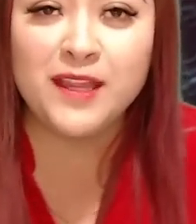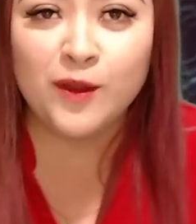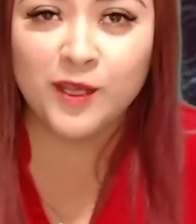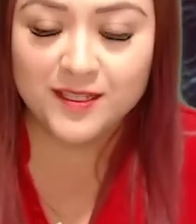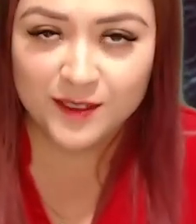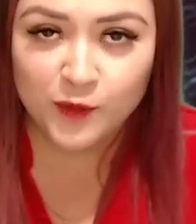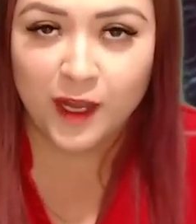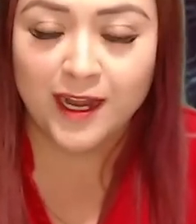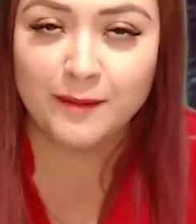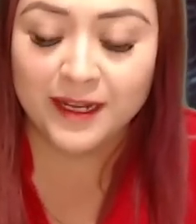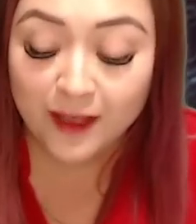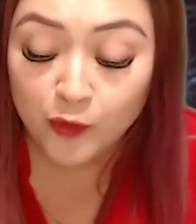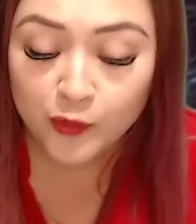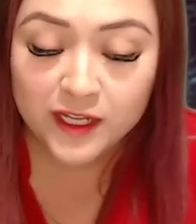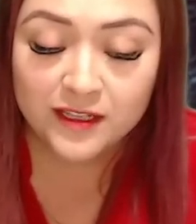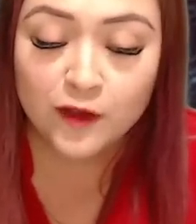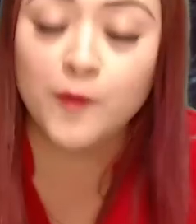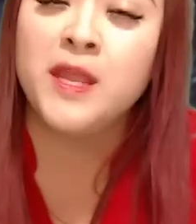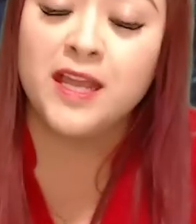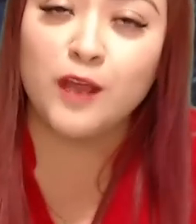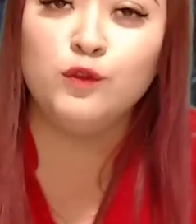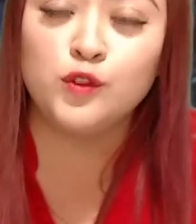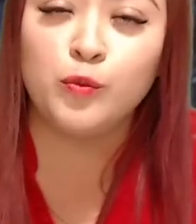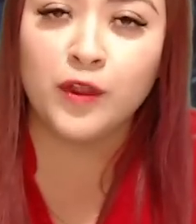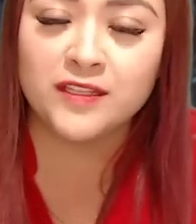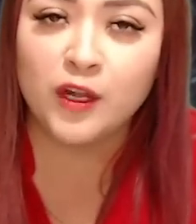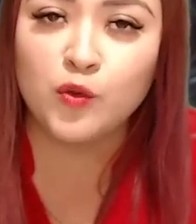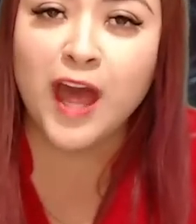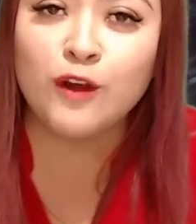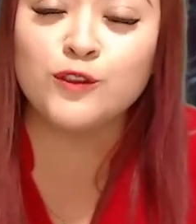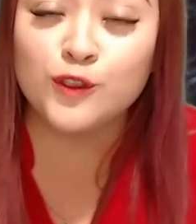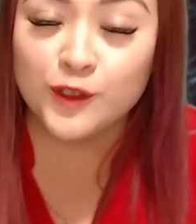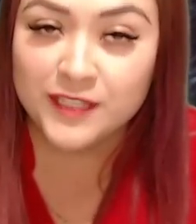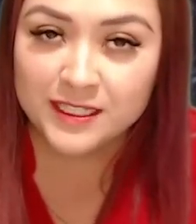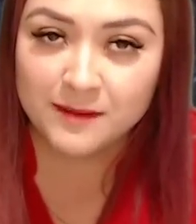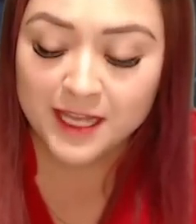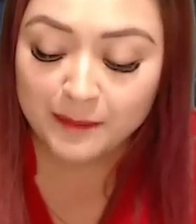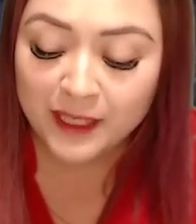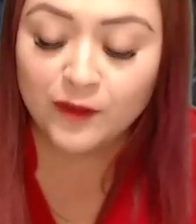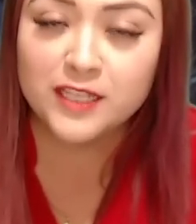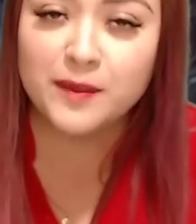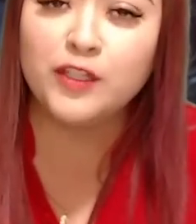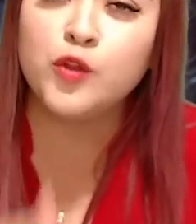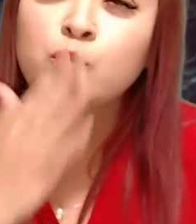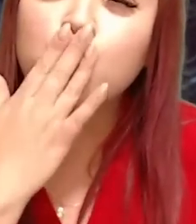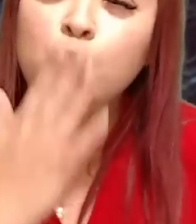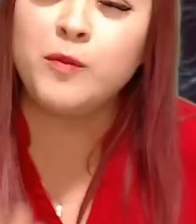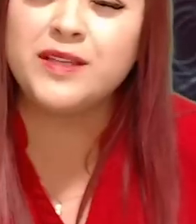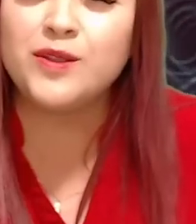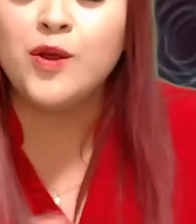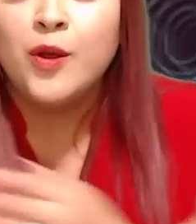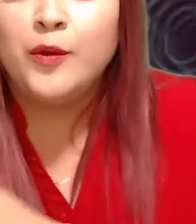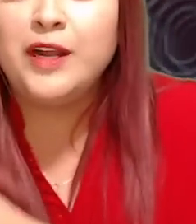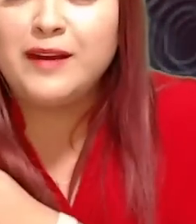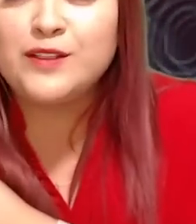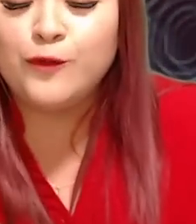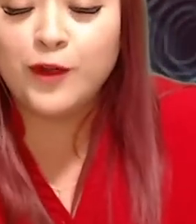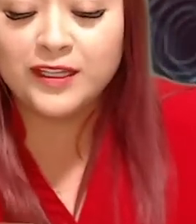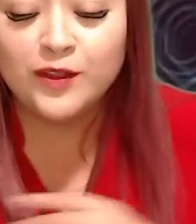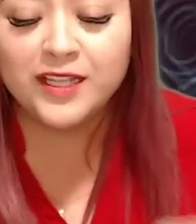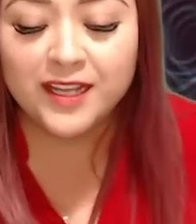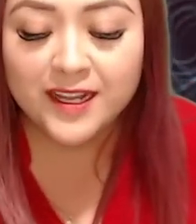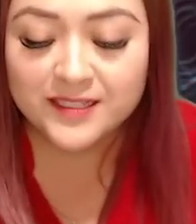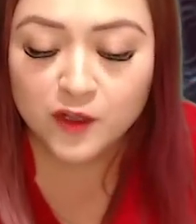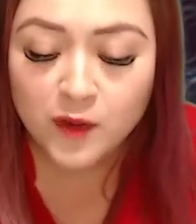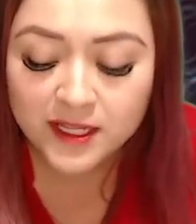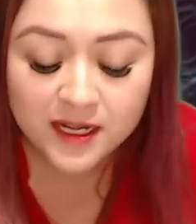nuevo video de este su canal Mercado Político. Qué gusto poder saludarlos. Yo soy Ceci Villalpando. Les mando un beso, un abrazo fuerte